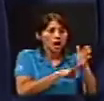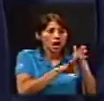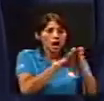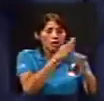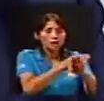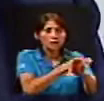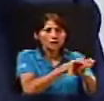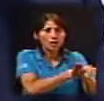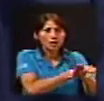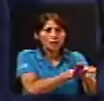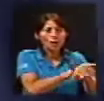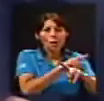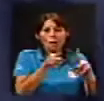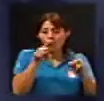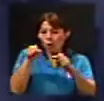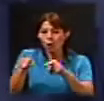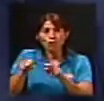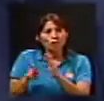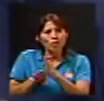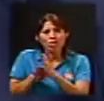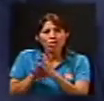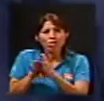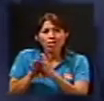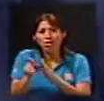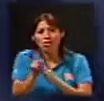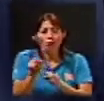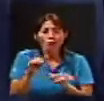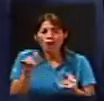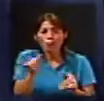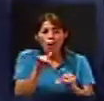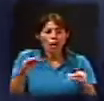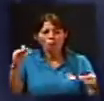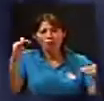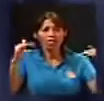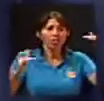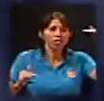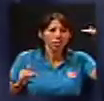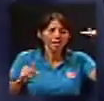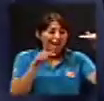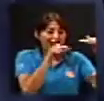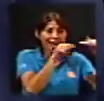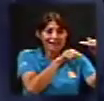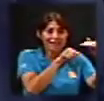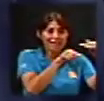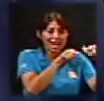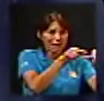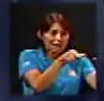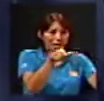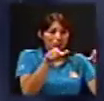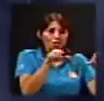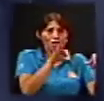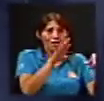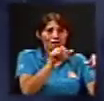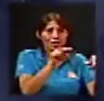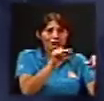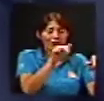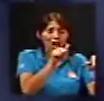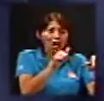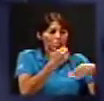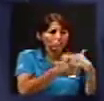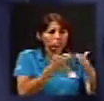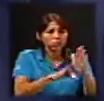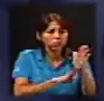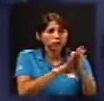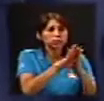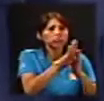economía el año pasado de Zona Franca a niveles muy altos, especialmente al final del año, mientras que el crecimiento, si